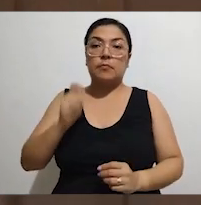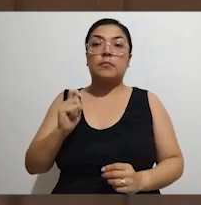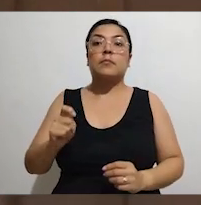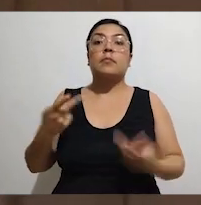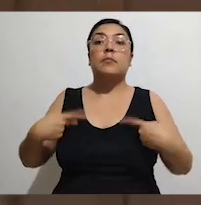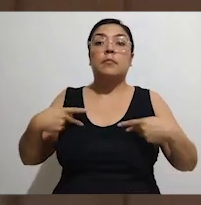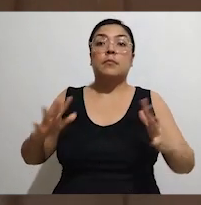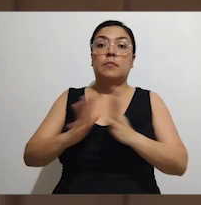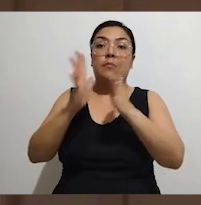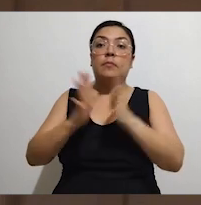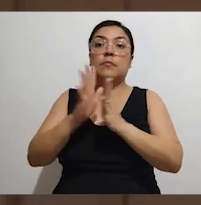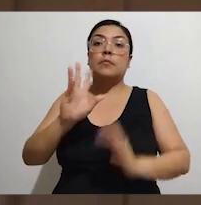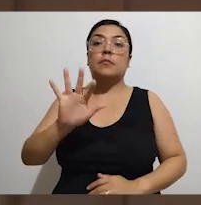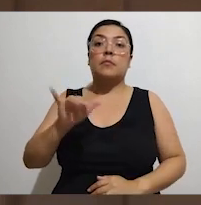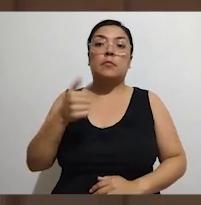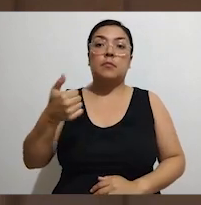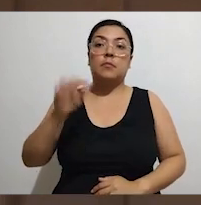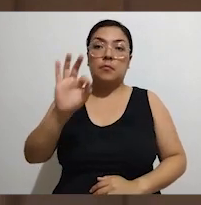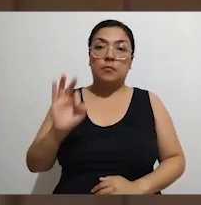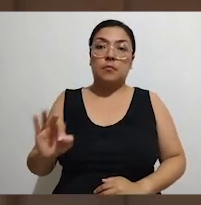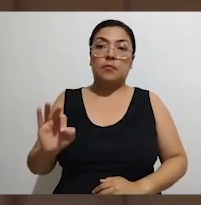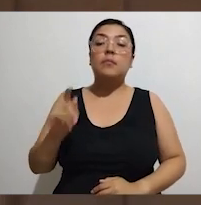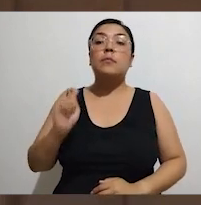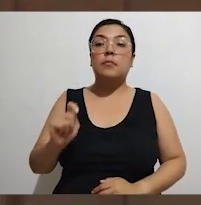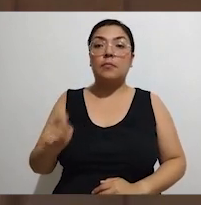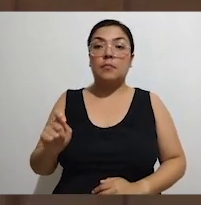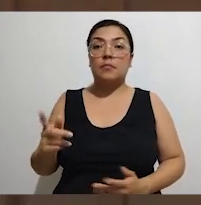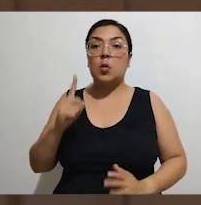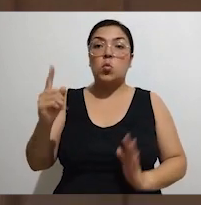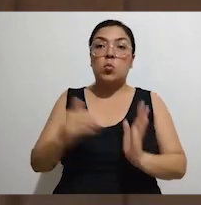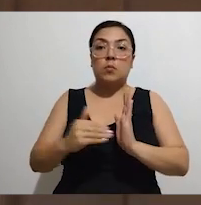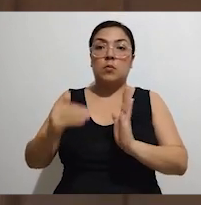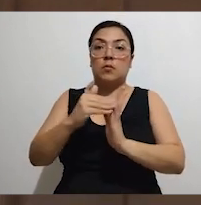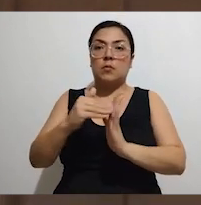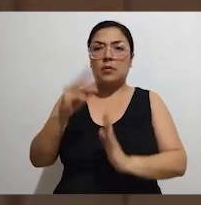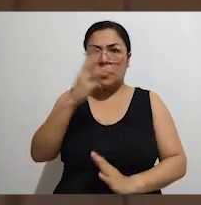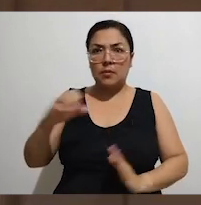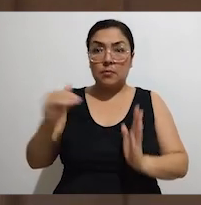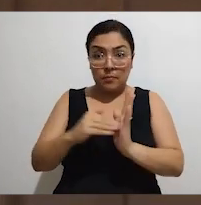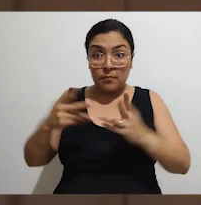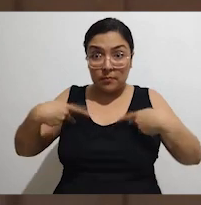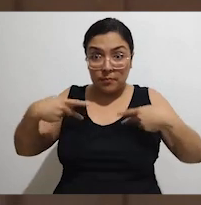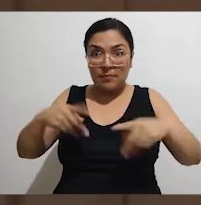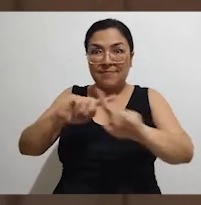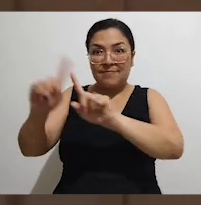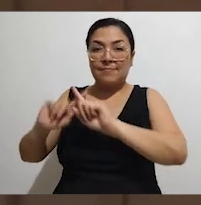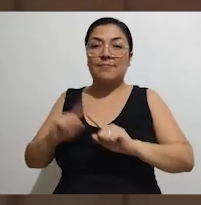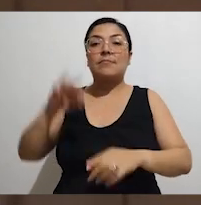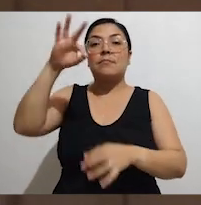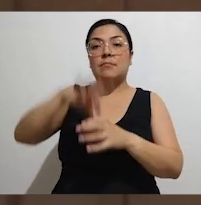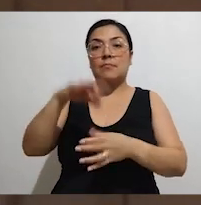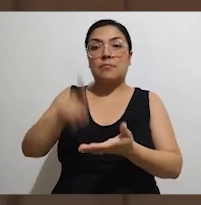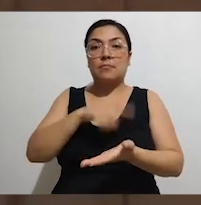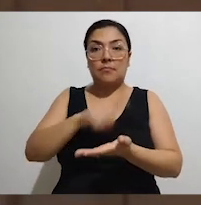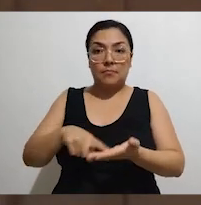del orden del 56%. Esto implica que votaron un poco más de 1.300.000 personas en la entidad